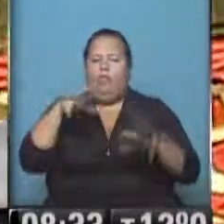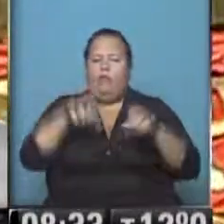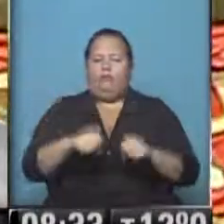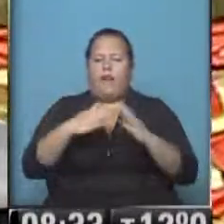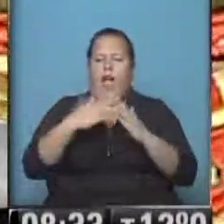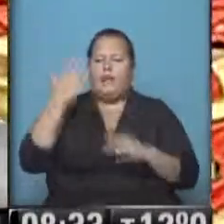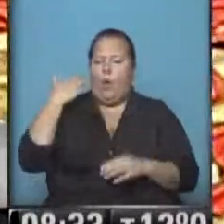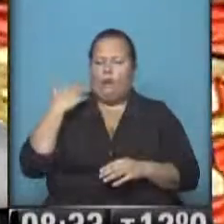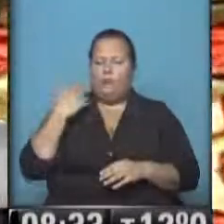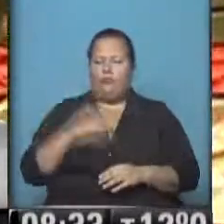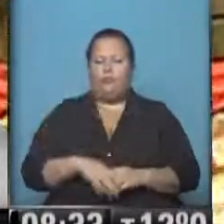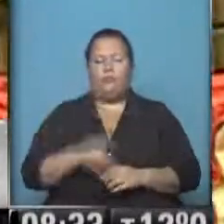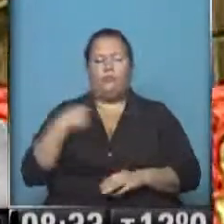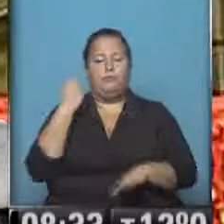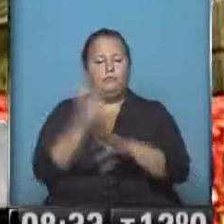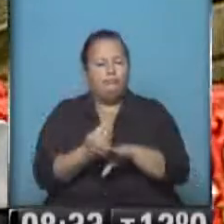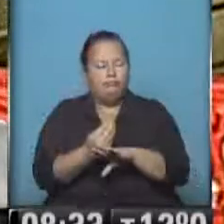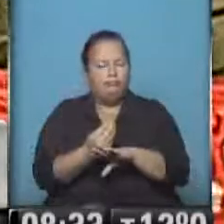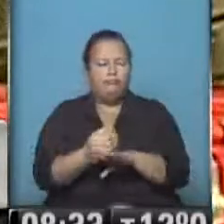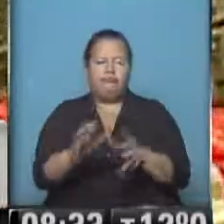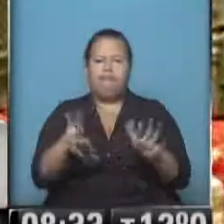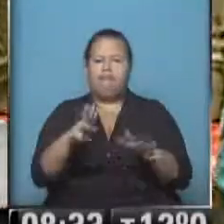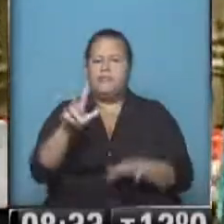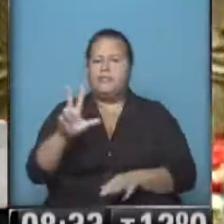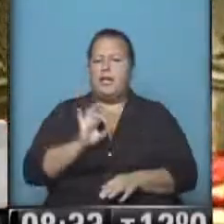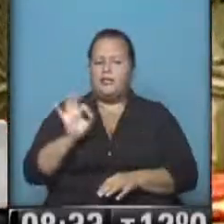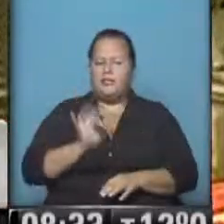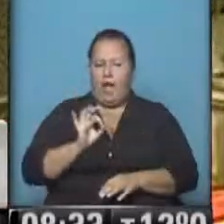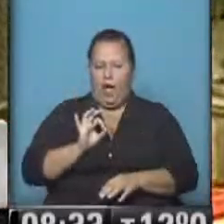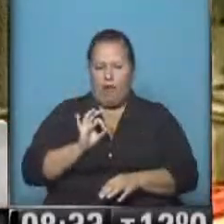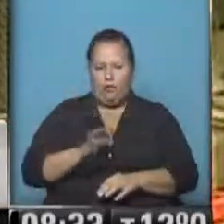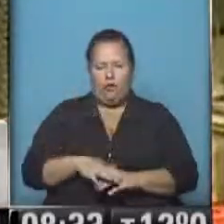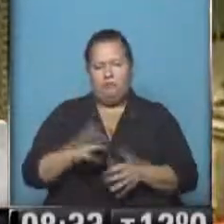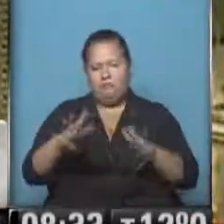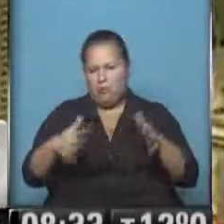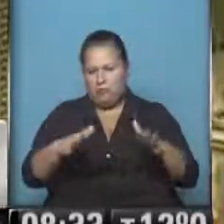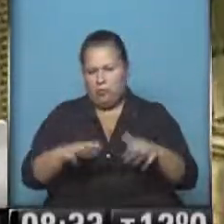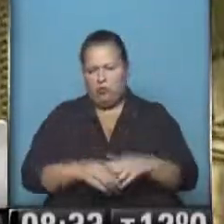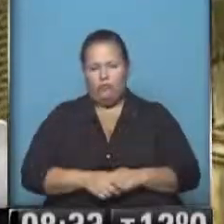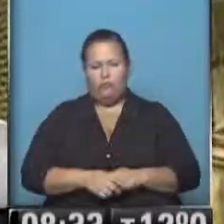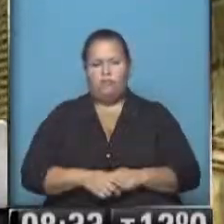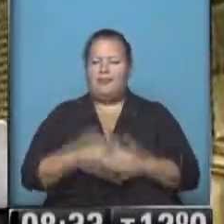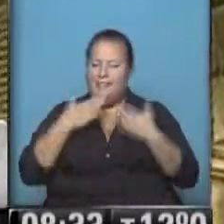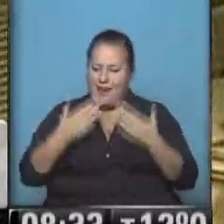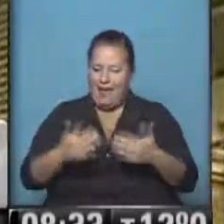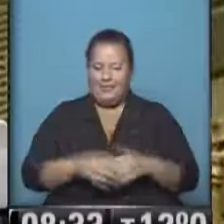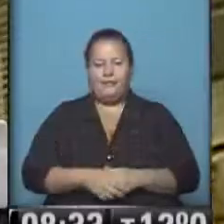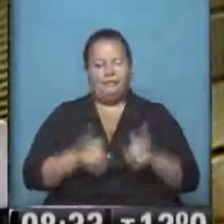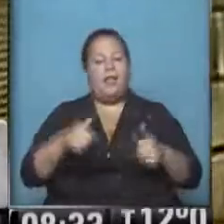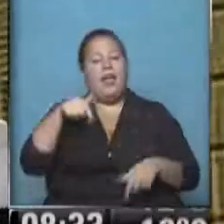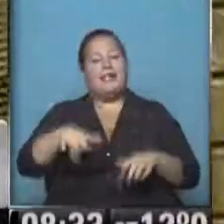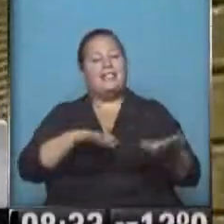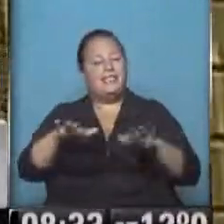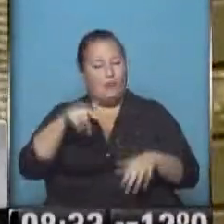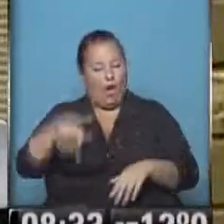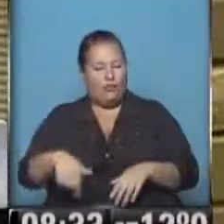casa? Estamos viviendo acá hace 3 años aproximadamente. Gracias, Javier. Bueno, esta es la situación